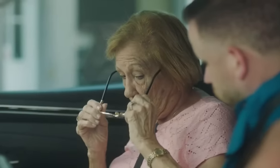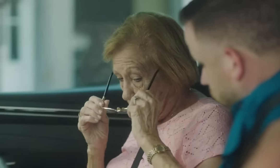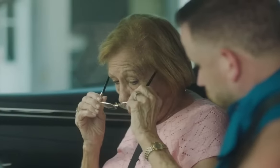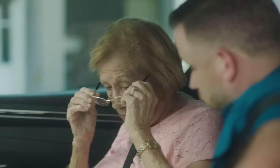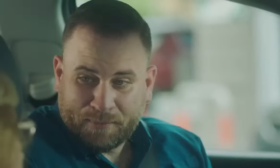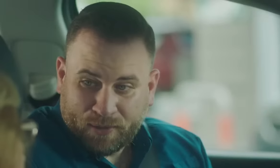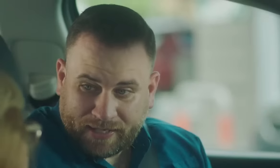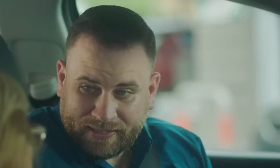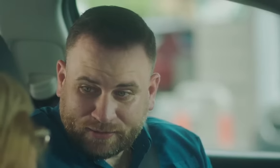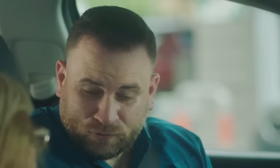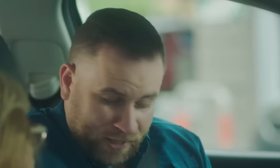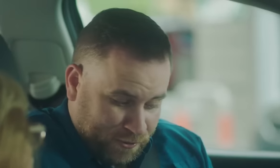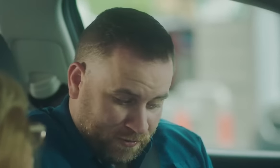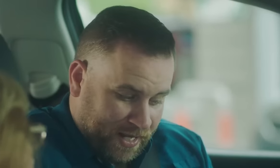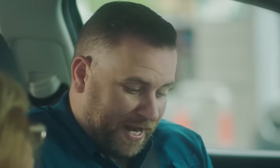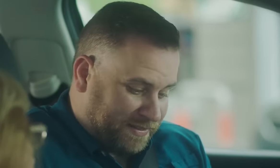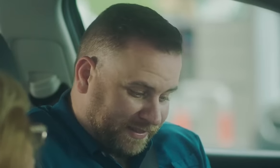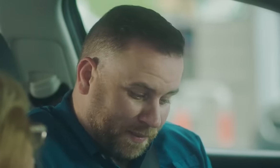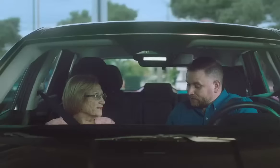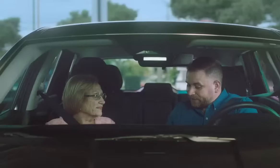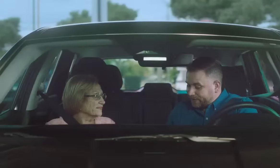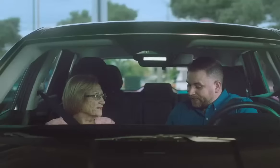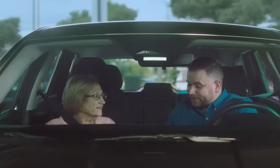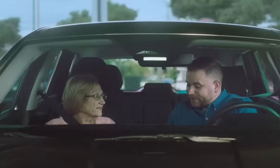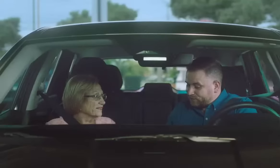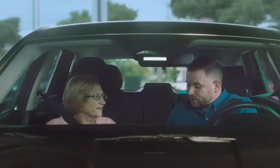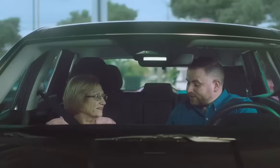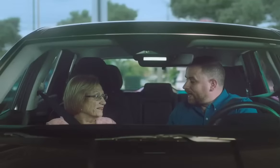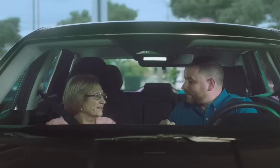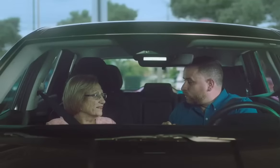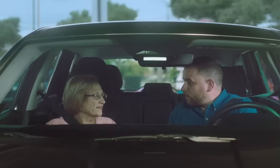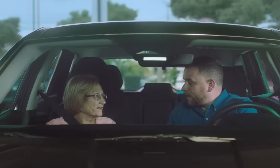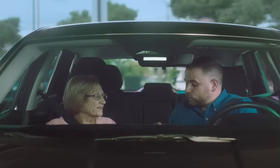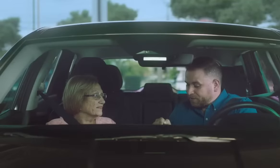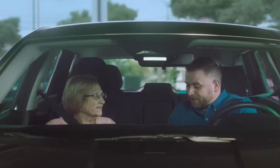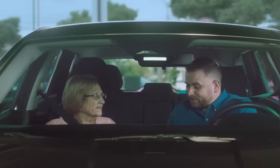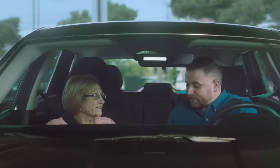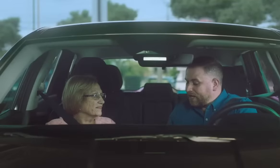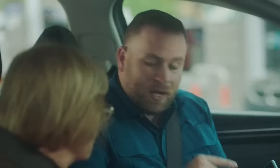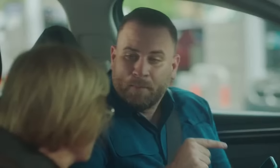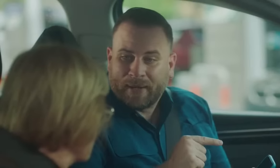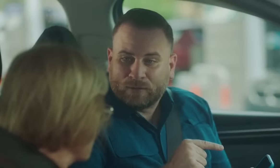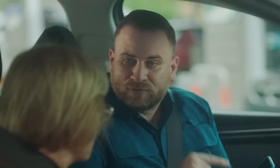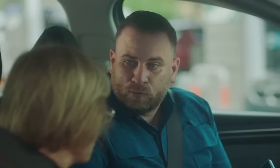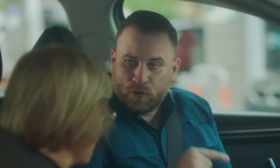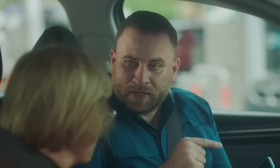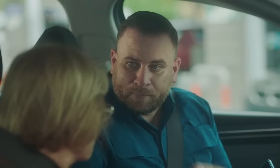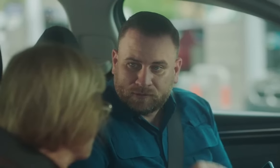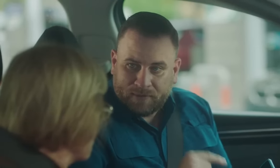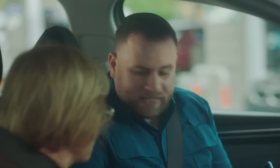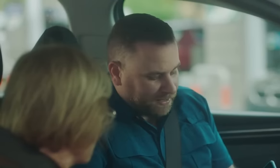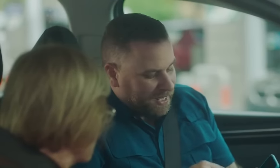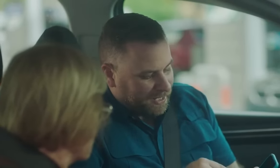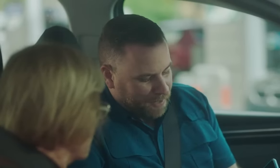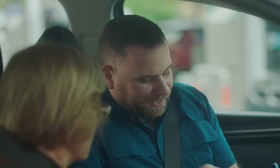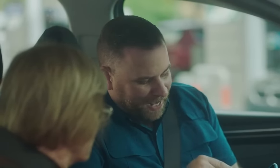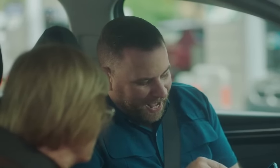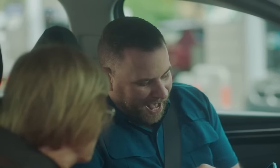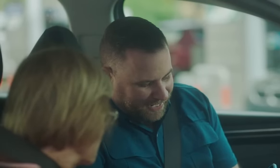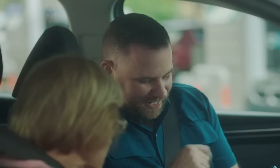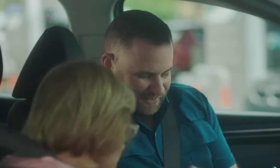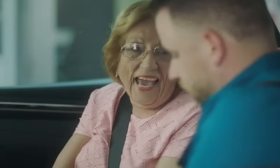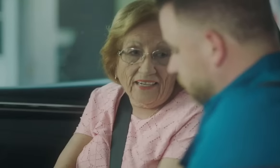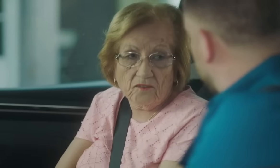espejuelos. Después de registrar tu sello, el sistema te va a indicar que selecciones a la aseguradora de tu preferencia para tu seguro de responsabilidad y